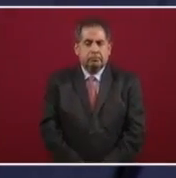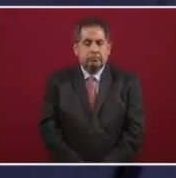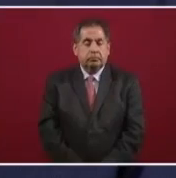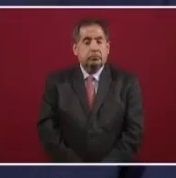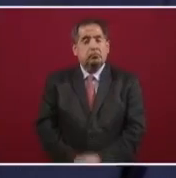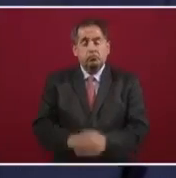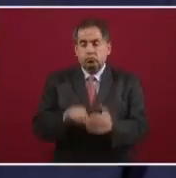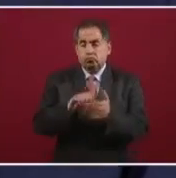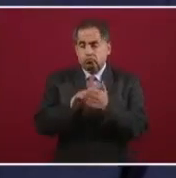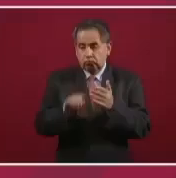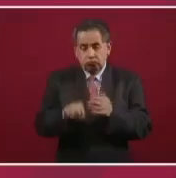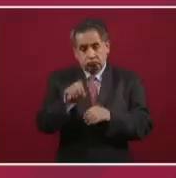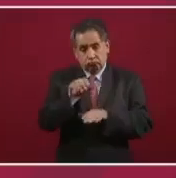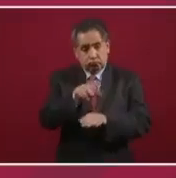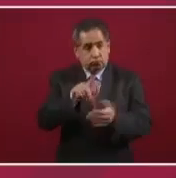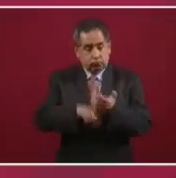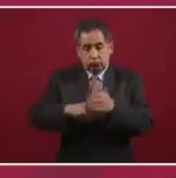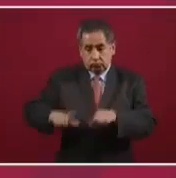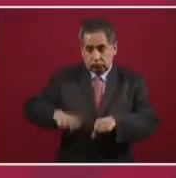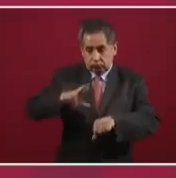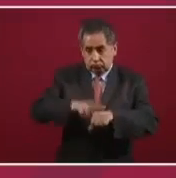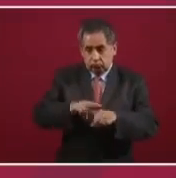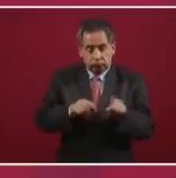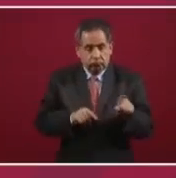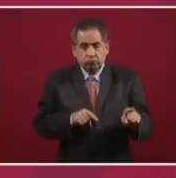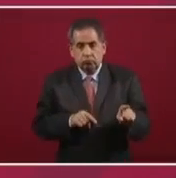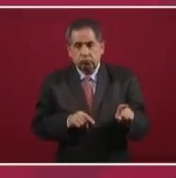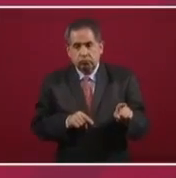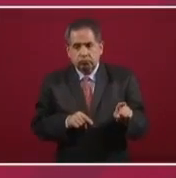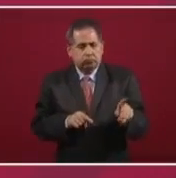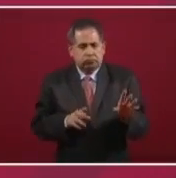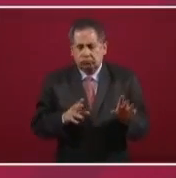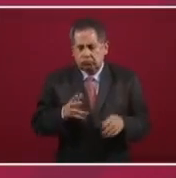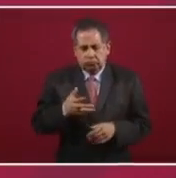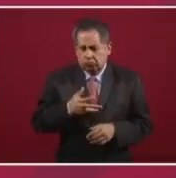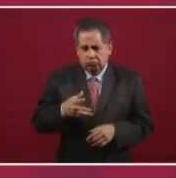en el caso de el gobernador, no tiene él